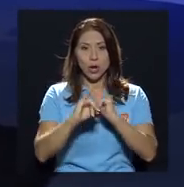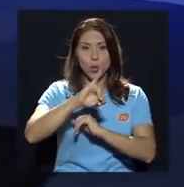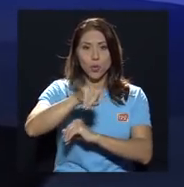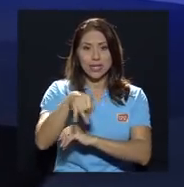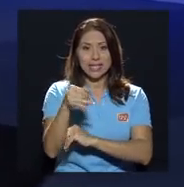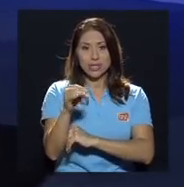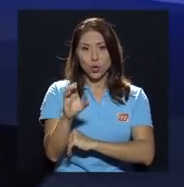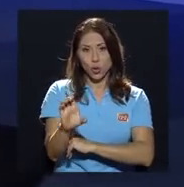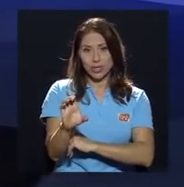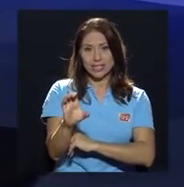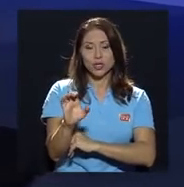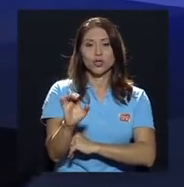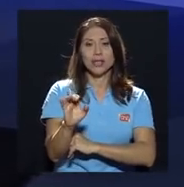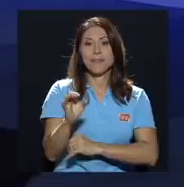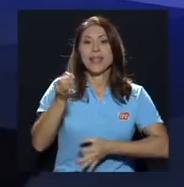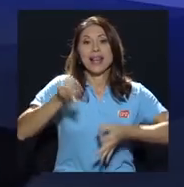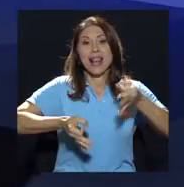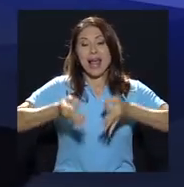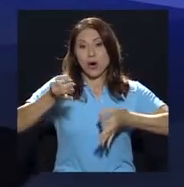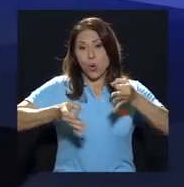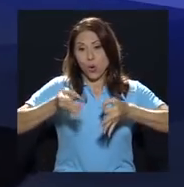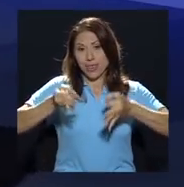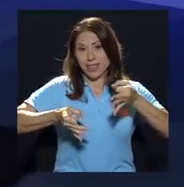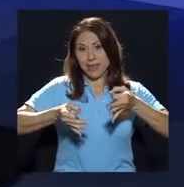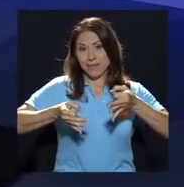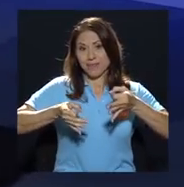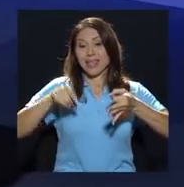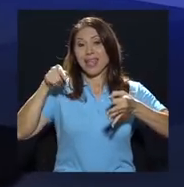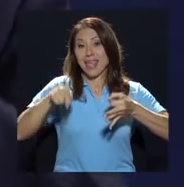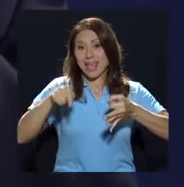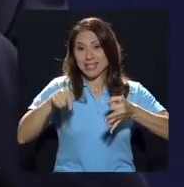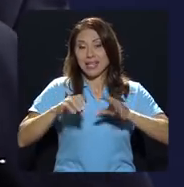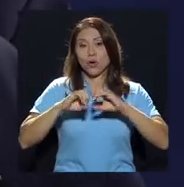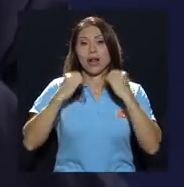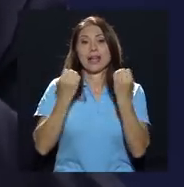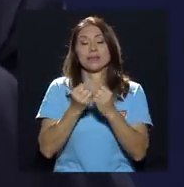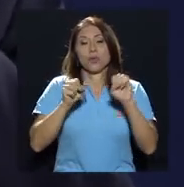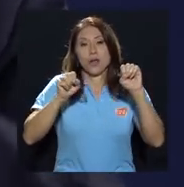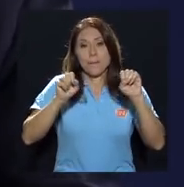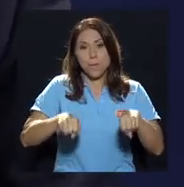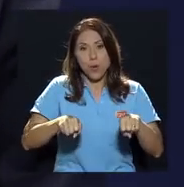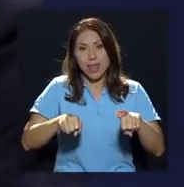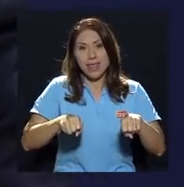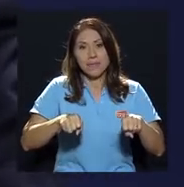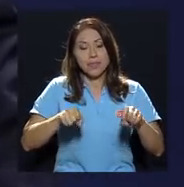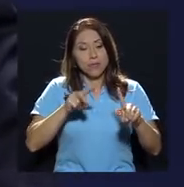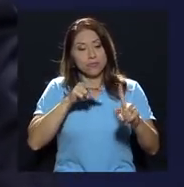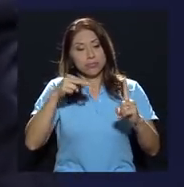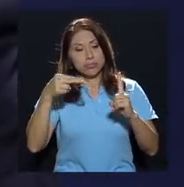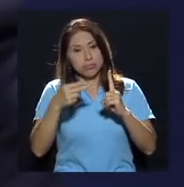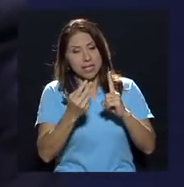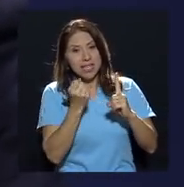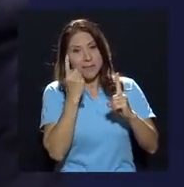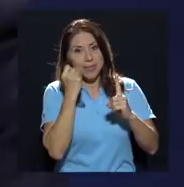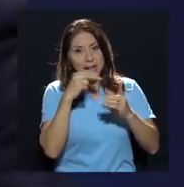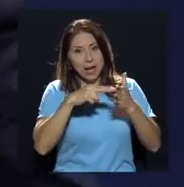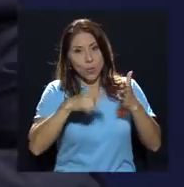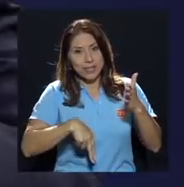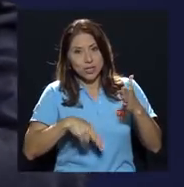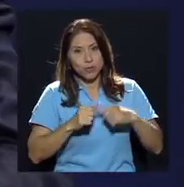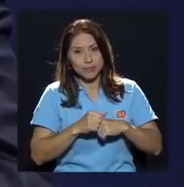la corte es el organismo por convencionalmente que puede interpretar la convención